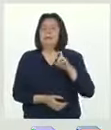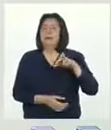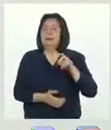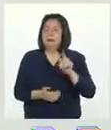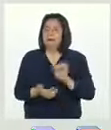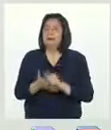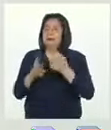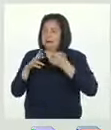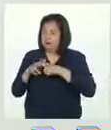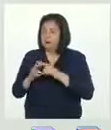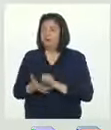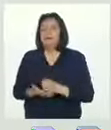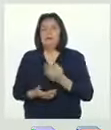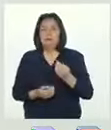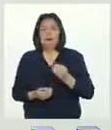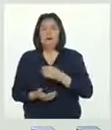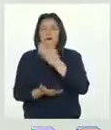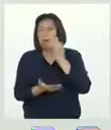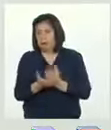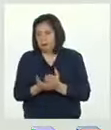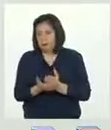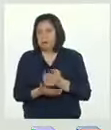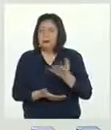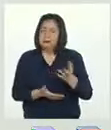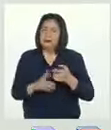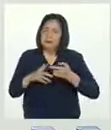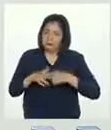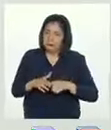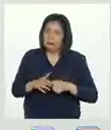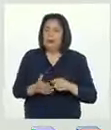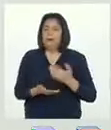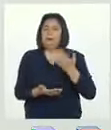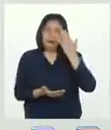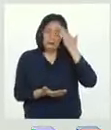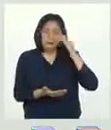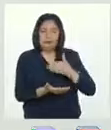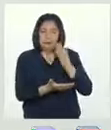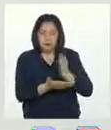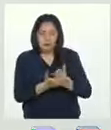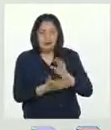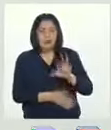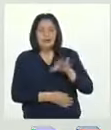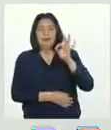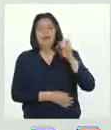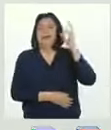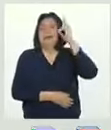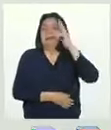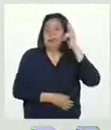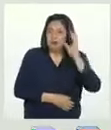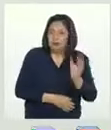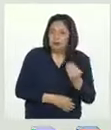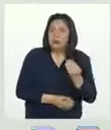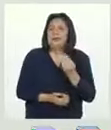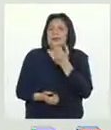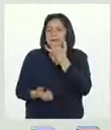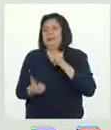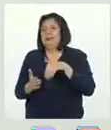Patricia. Comenzaremos por el problema, ya que a partir del problema identificaremos las causas y